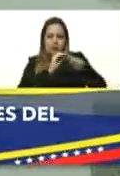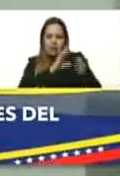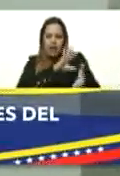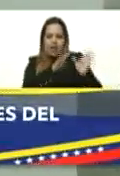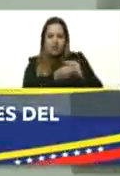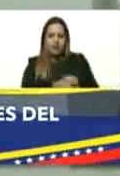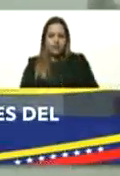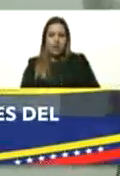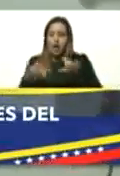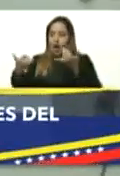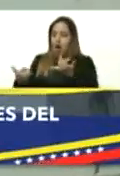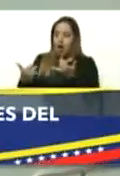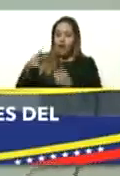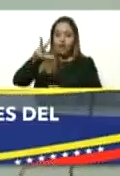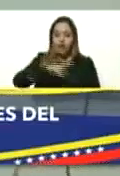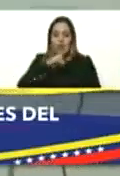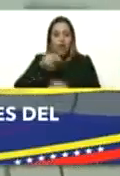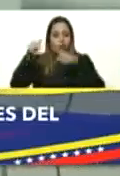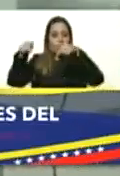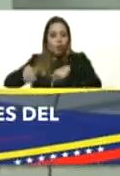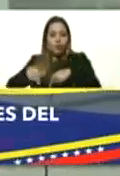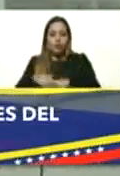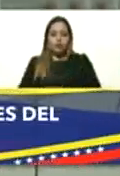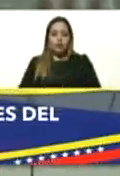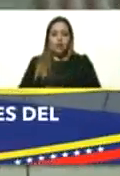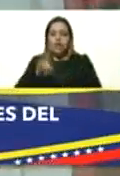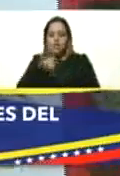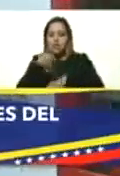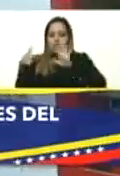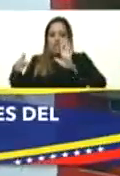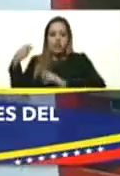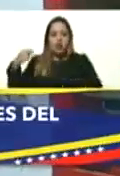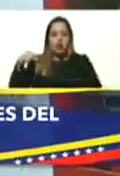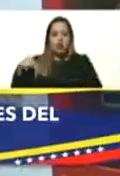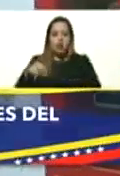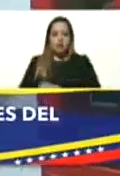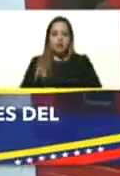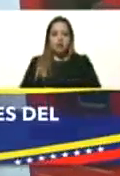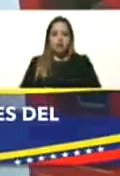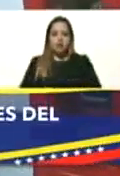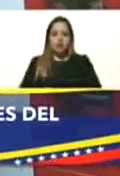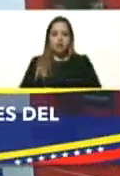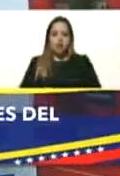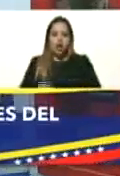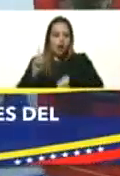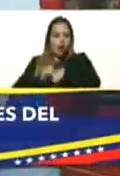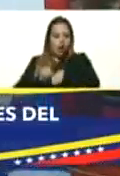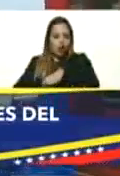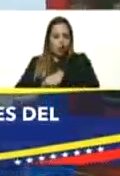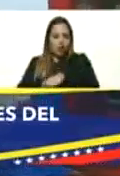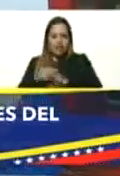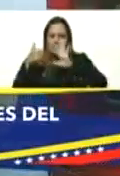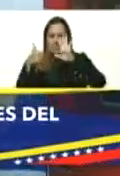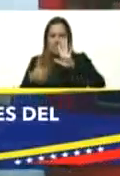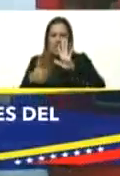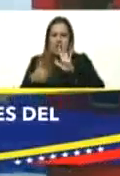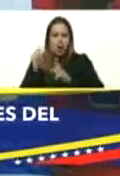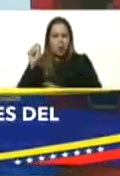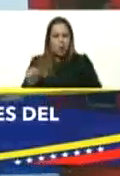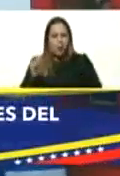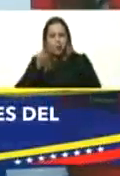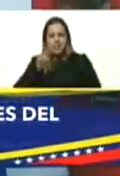dejo oficialmente hoy, 16 de noviembre, a las 6:25 de